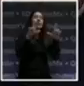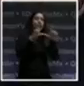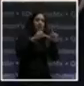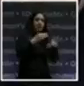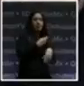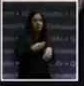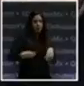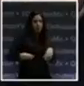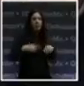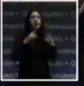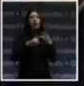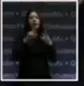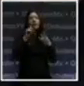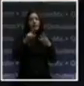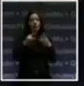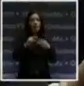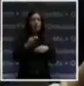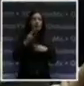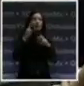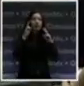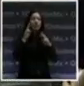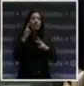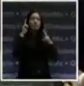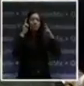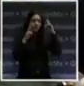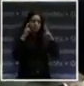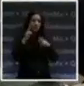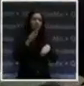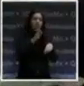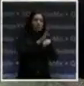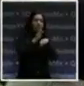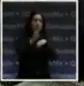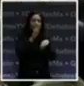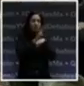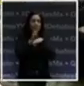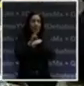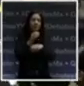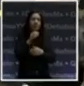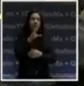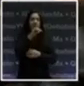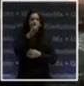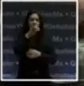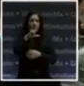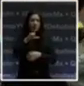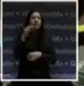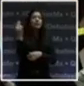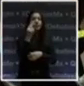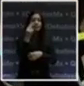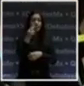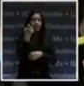municipal, la visita de Protección Civil es un verdadero galimatías. Necesitamos